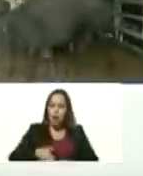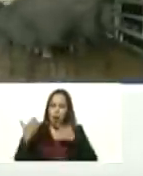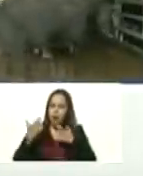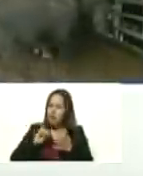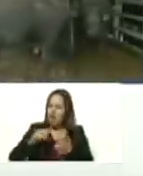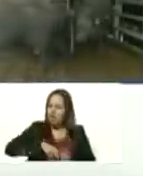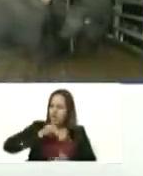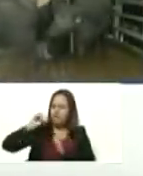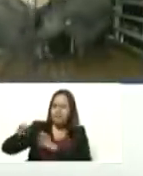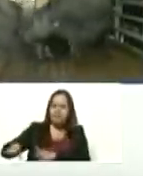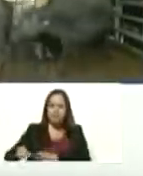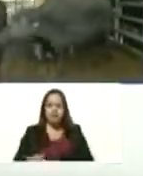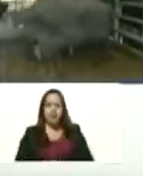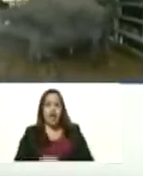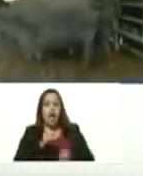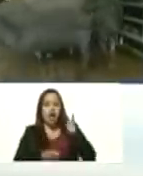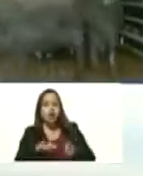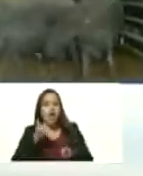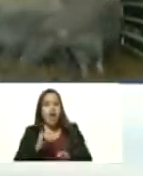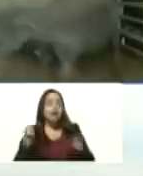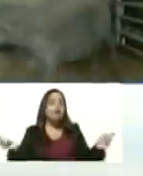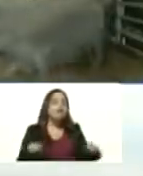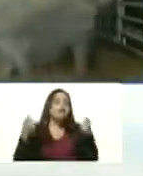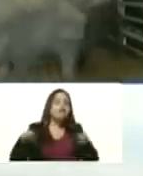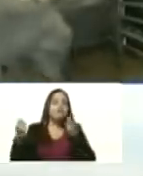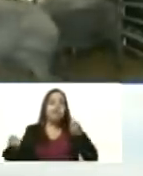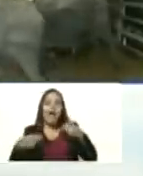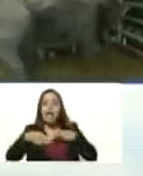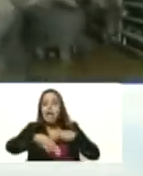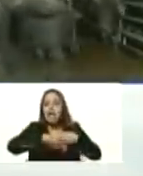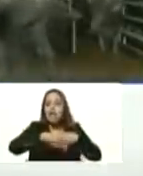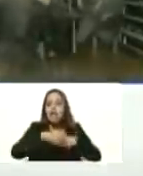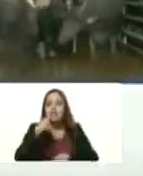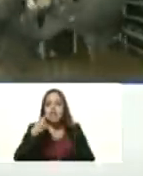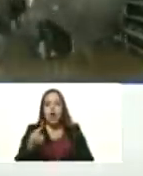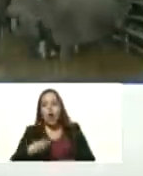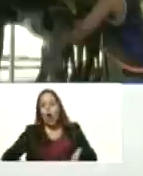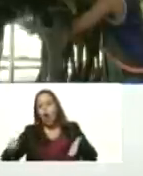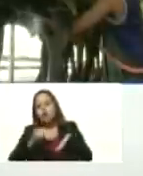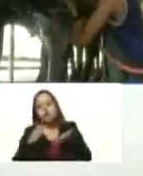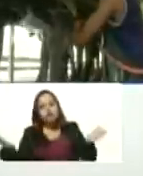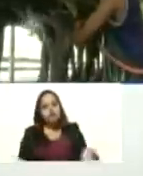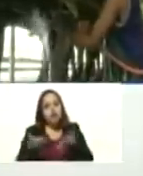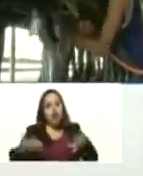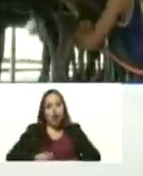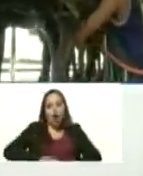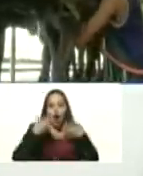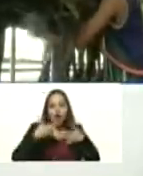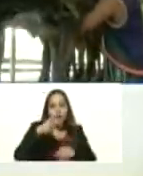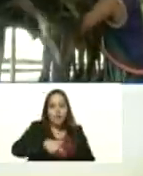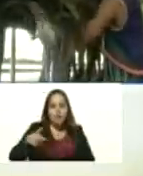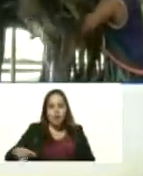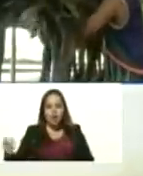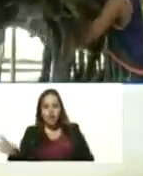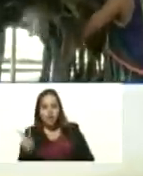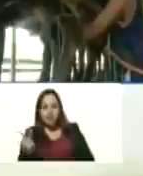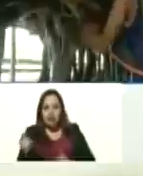hay quienes están pagando campañas por ahí por las redes sociales para volver a promover el odio entre venezolano